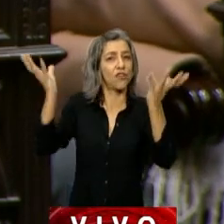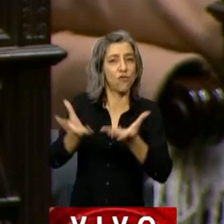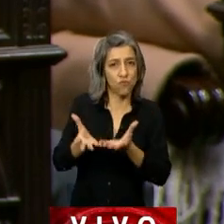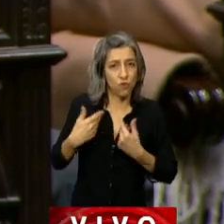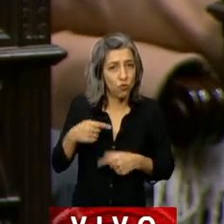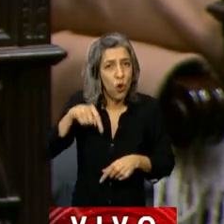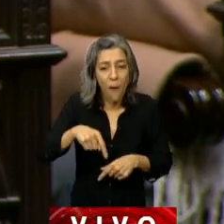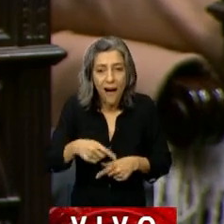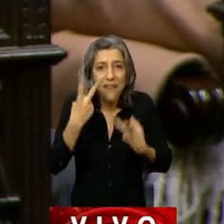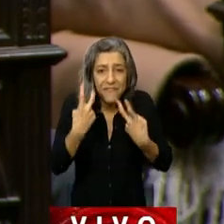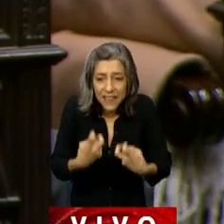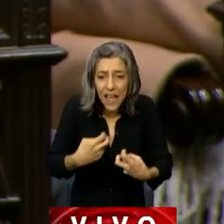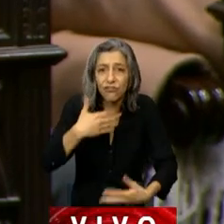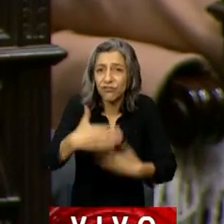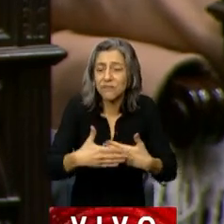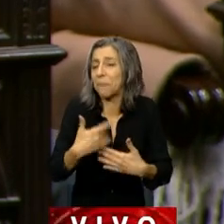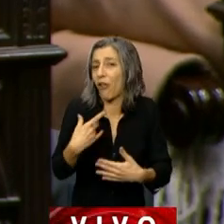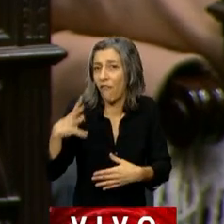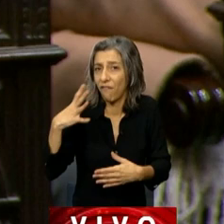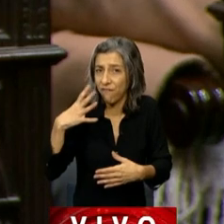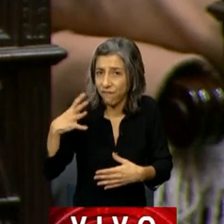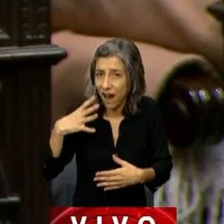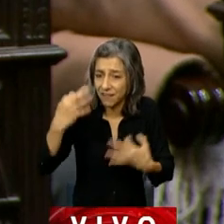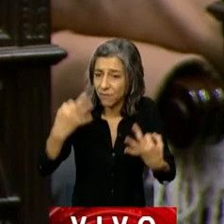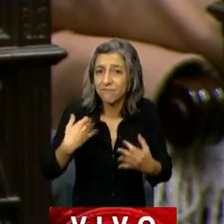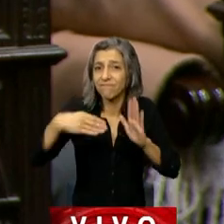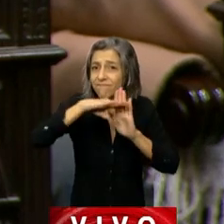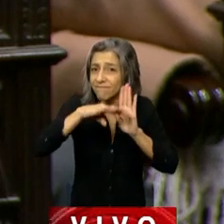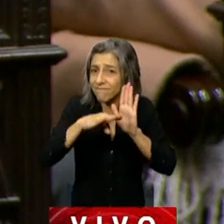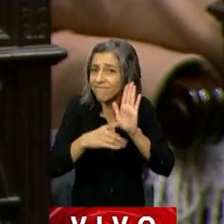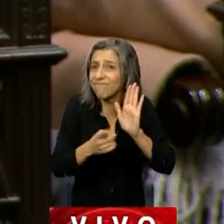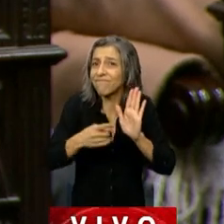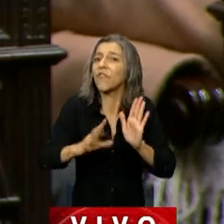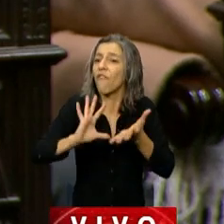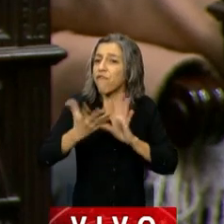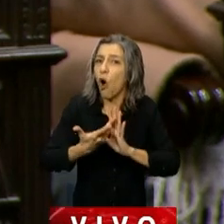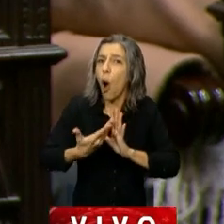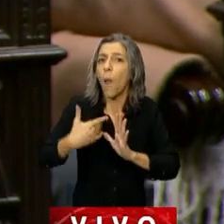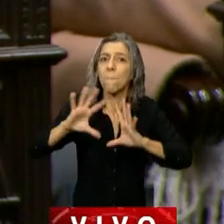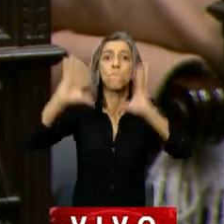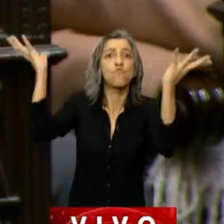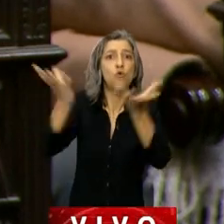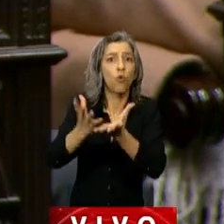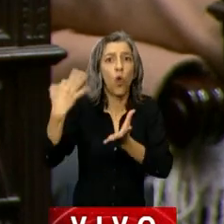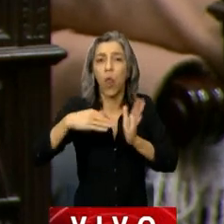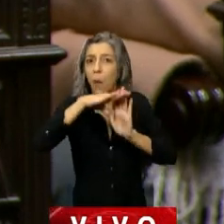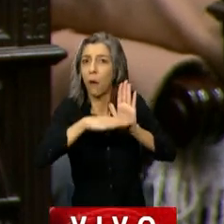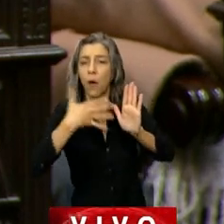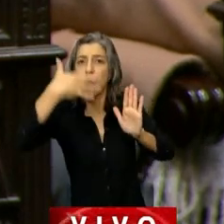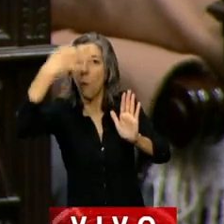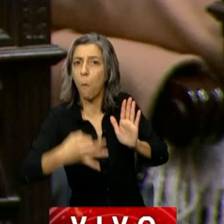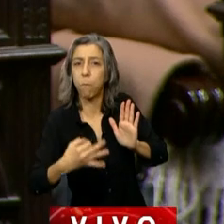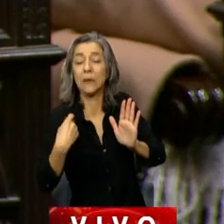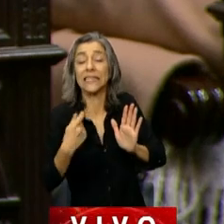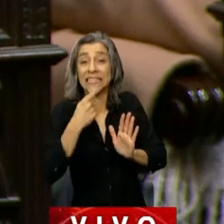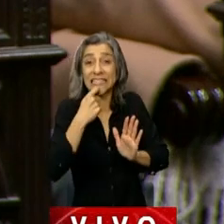y desarrollo. Sin medidas armonizadas e inmediatas a escala mundial, avanzamos